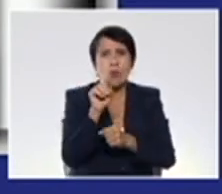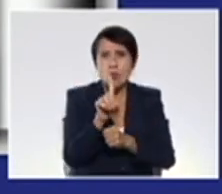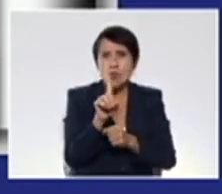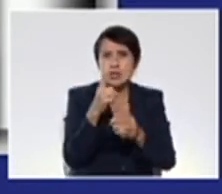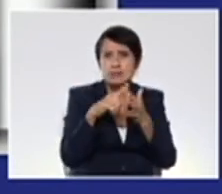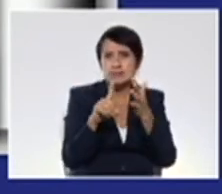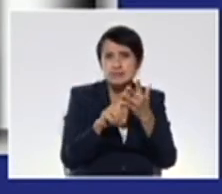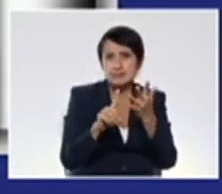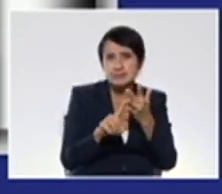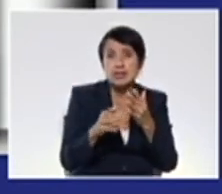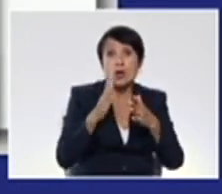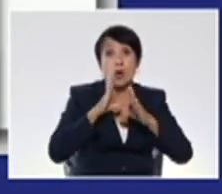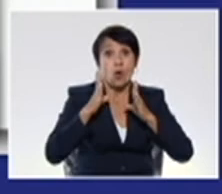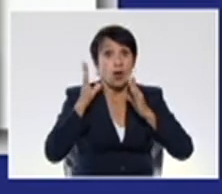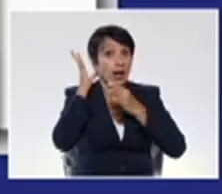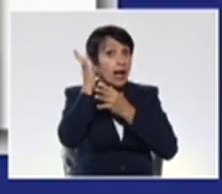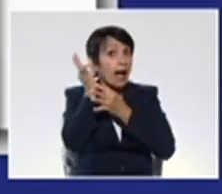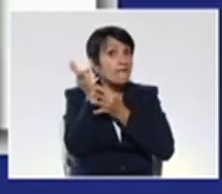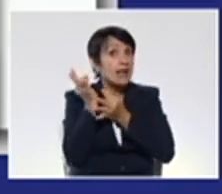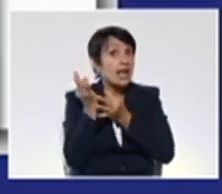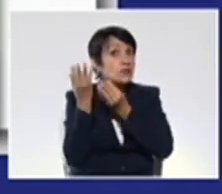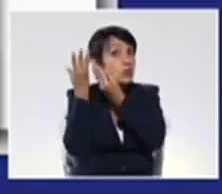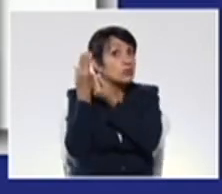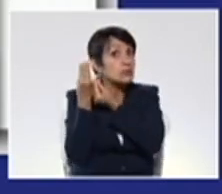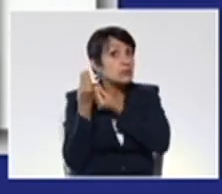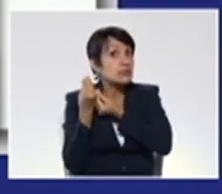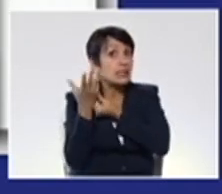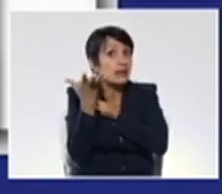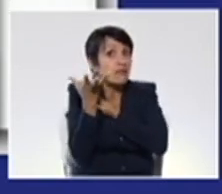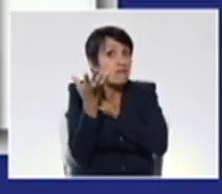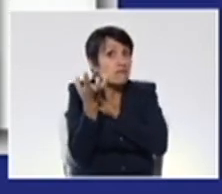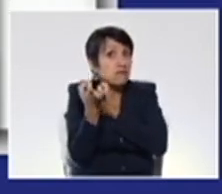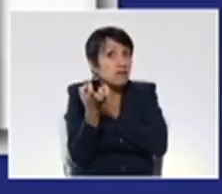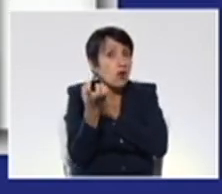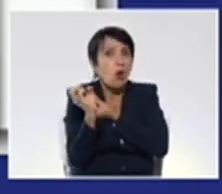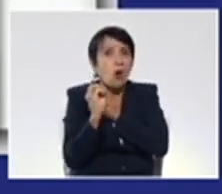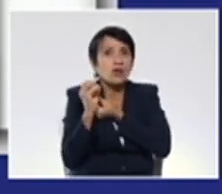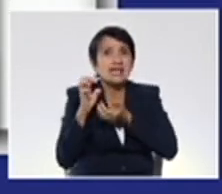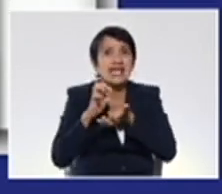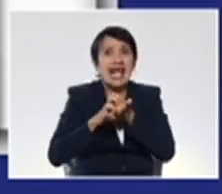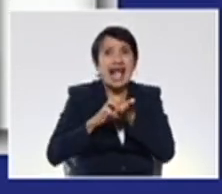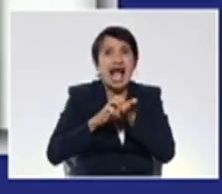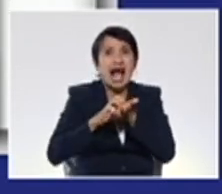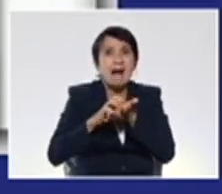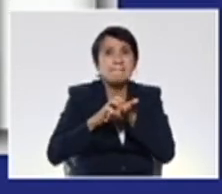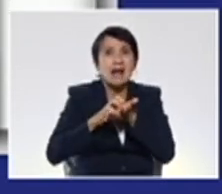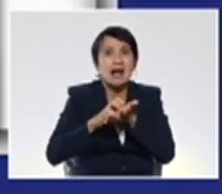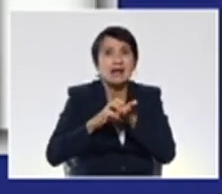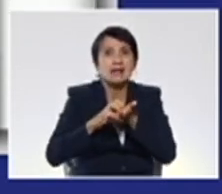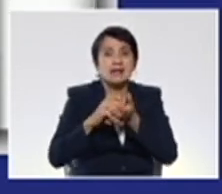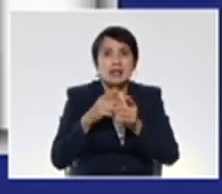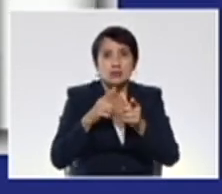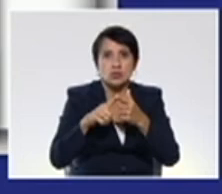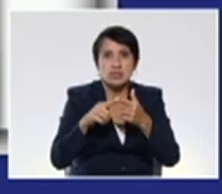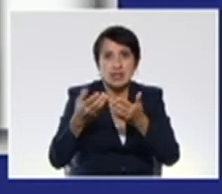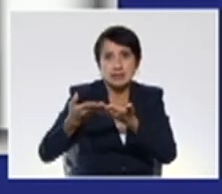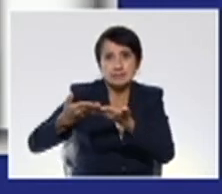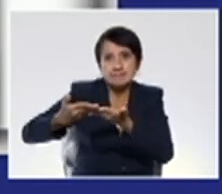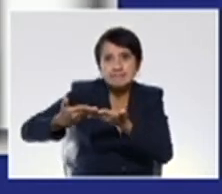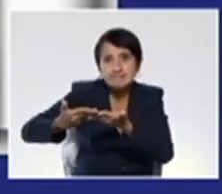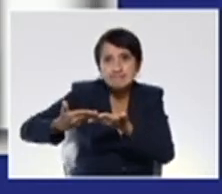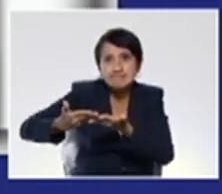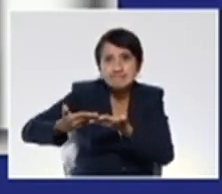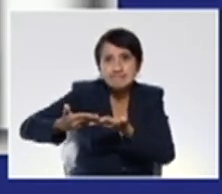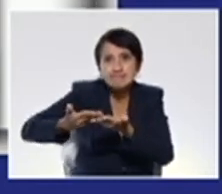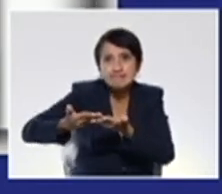ellos, si nuestro cuero cabelludo está reseco o tiene caspa, agarramos la pulpa de la sábila, lo mezclamos